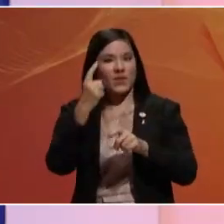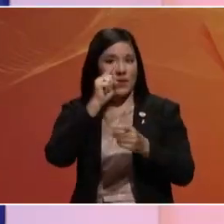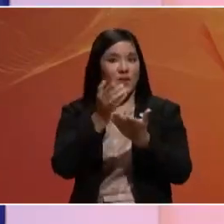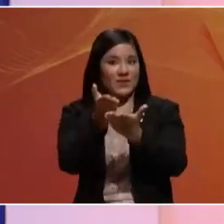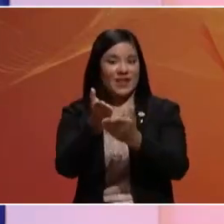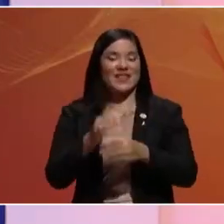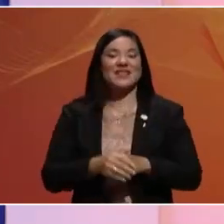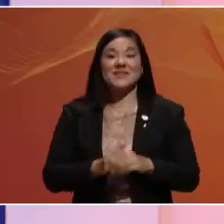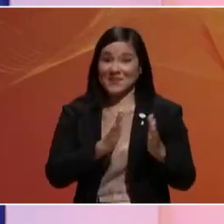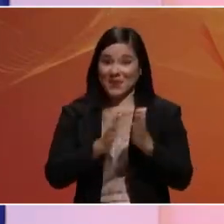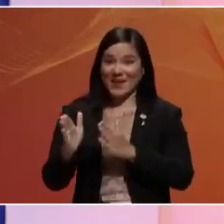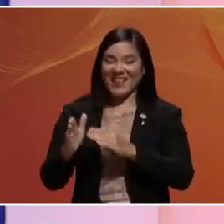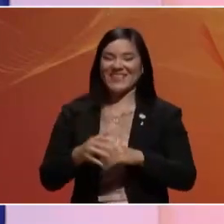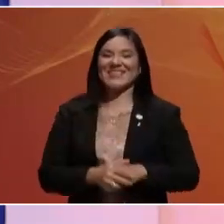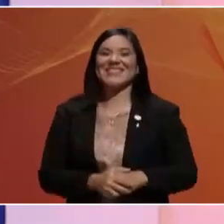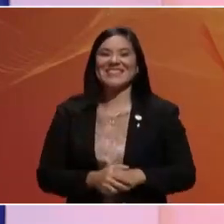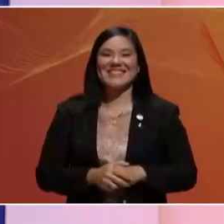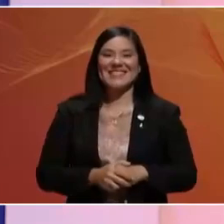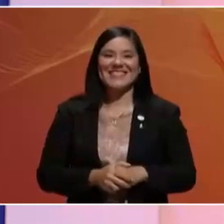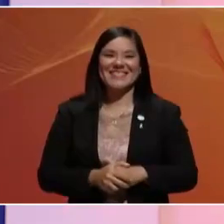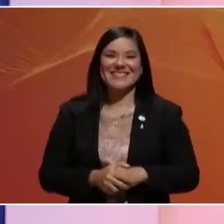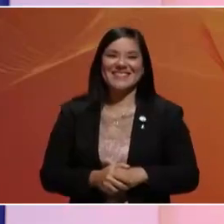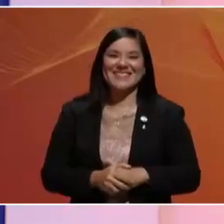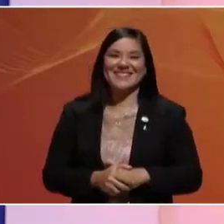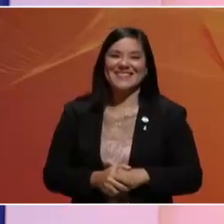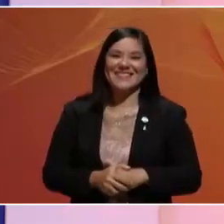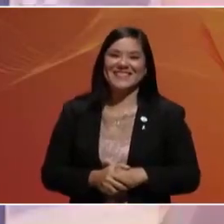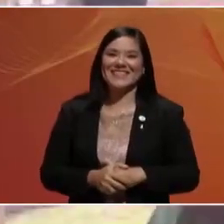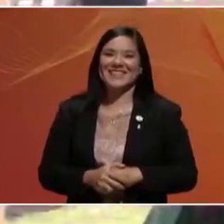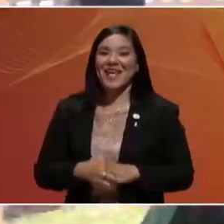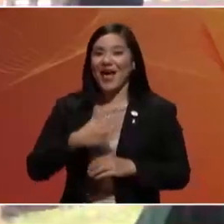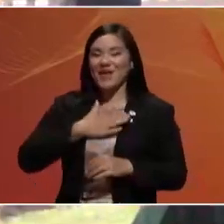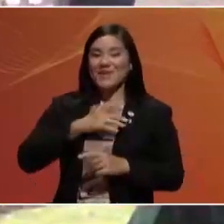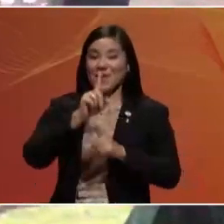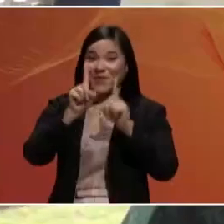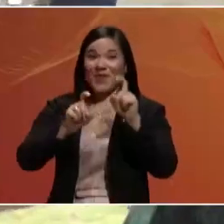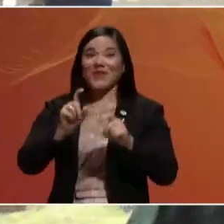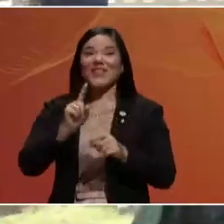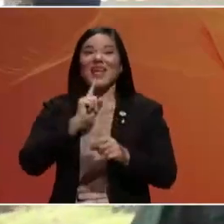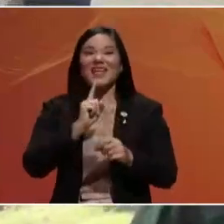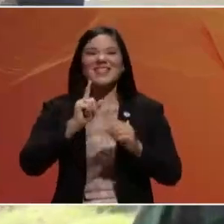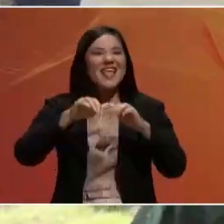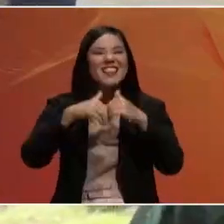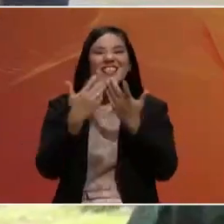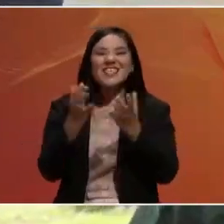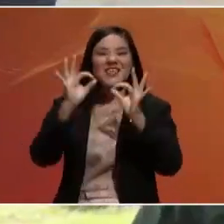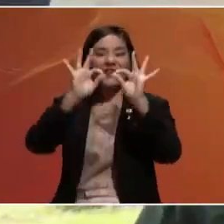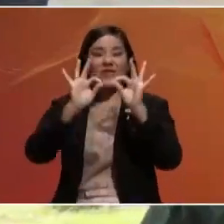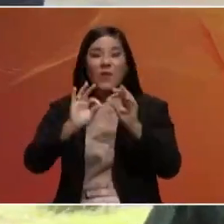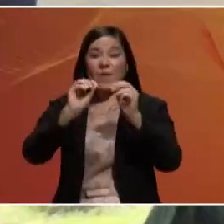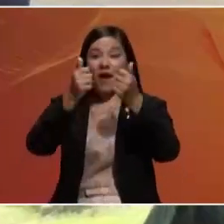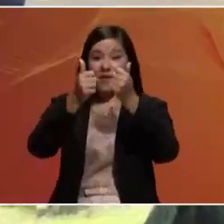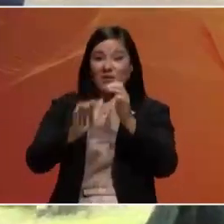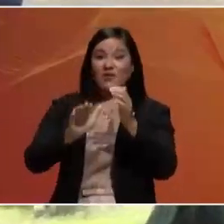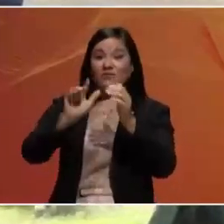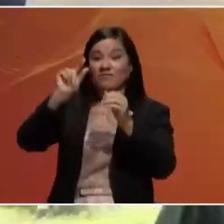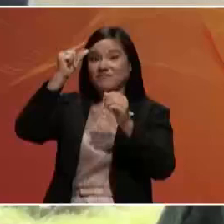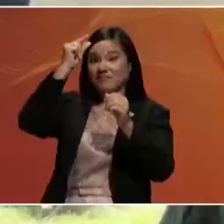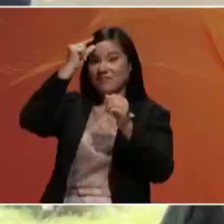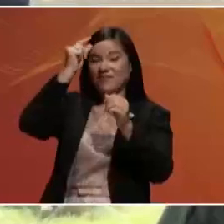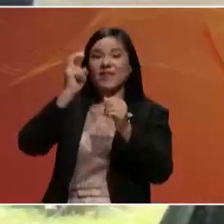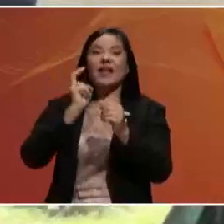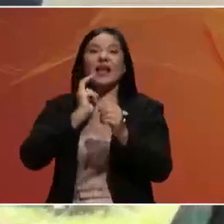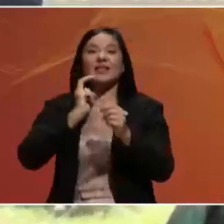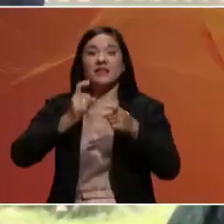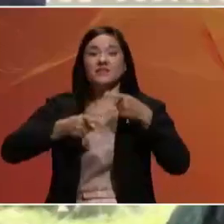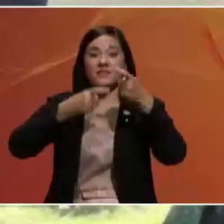usted. ¿Preparado? Vamos a ver. Mi pregunta es, ¿de qué manera el Ministerio de la Administración Pública le